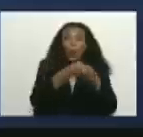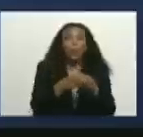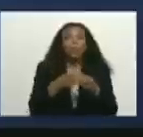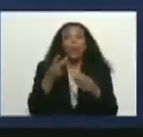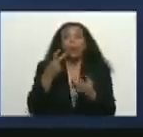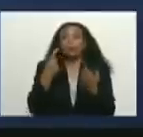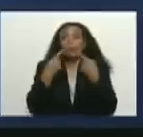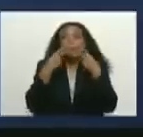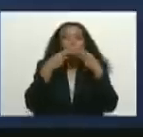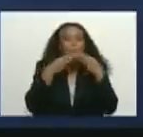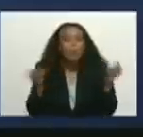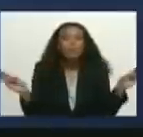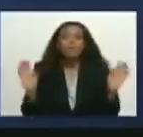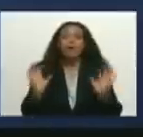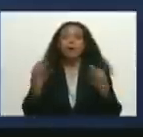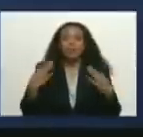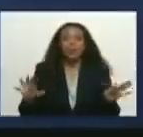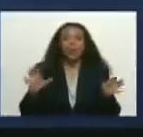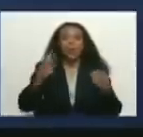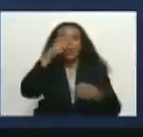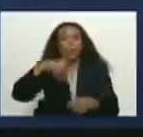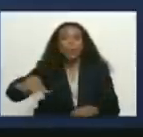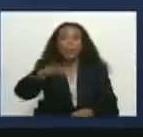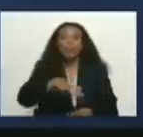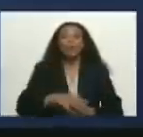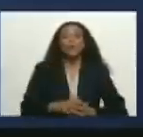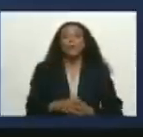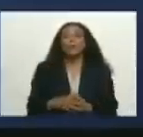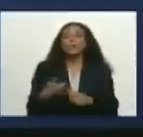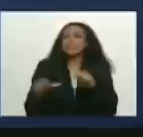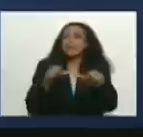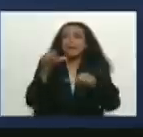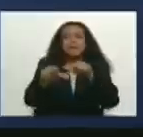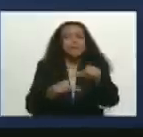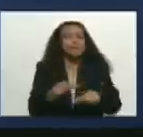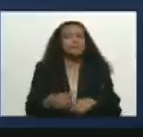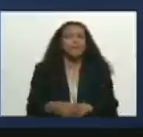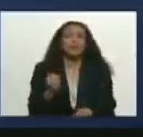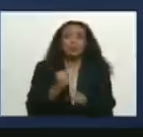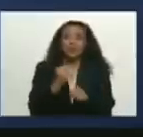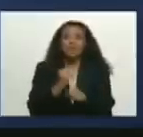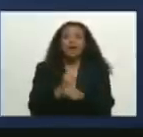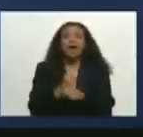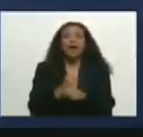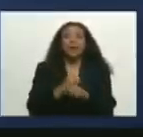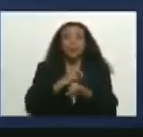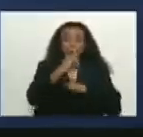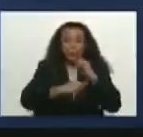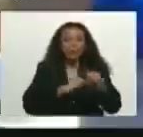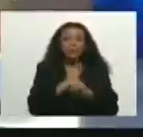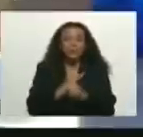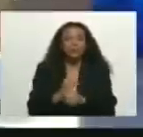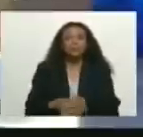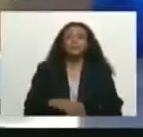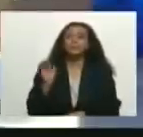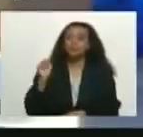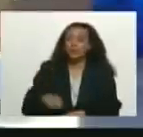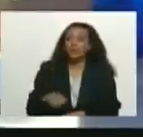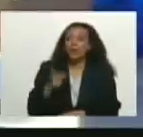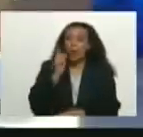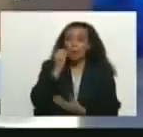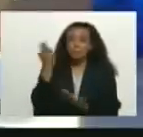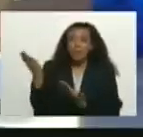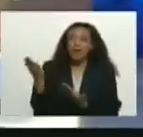popular, que estamos seguros que este año y los próximos seguiremos adelante con esta agenda internacional. Así es. Eduardo,